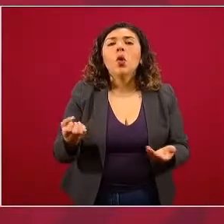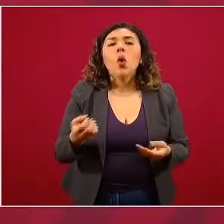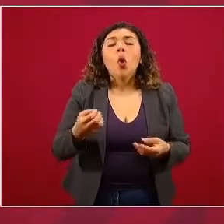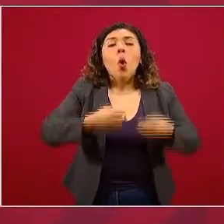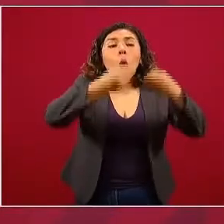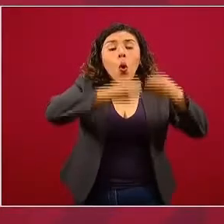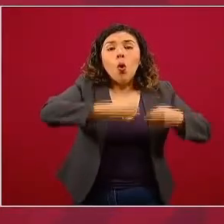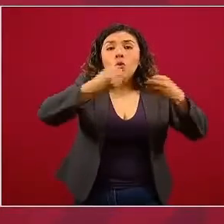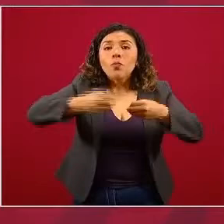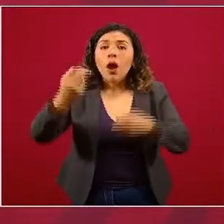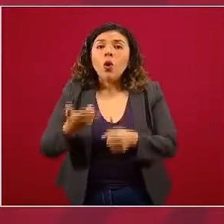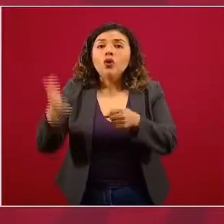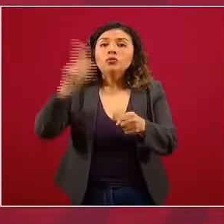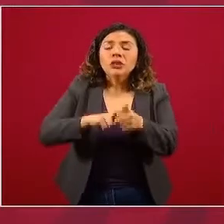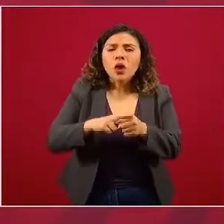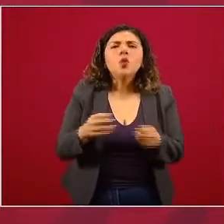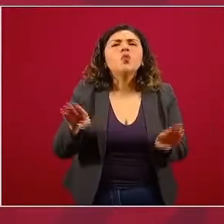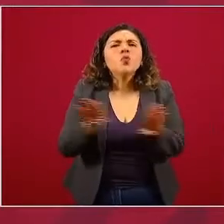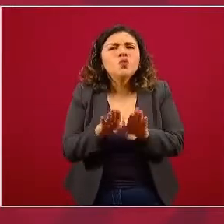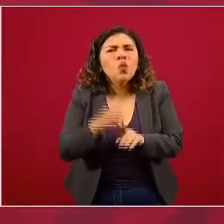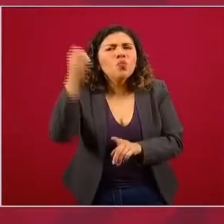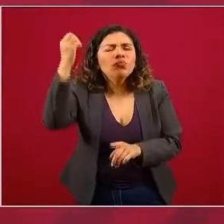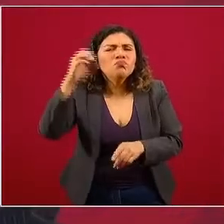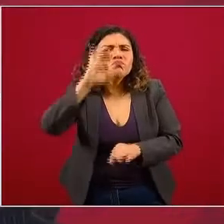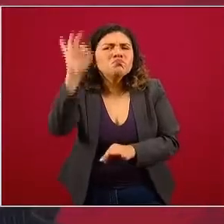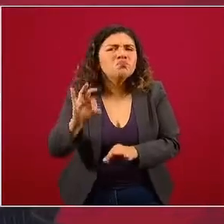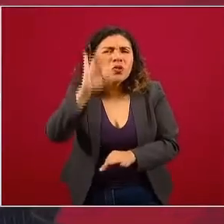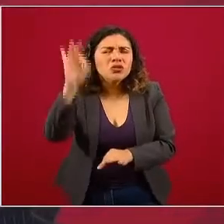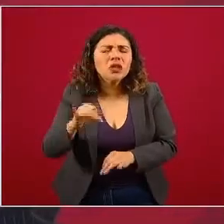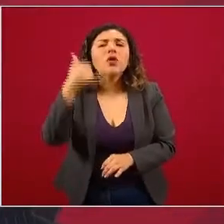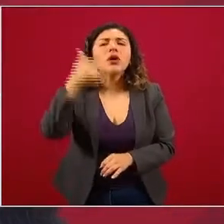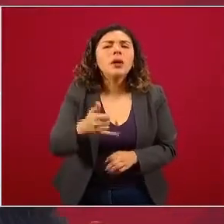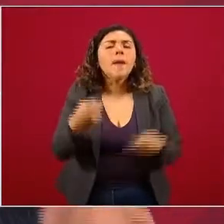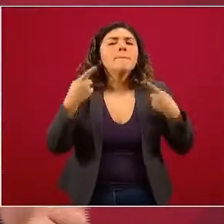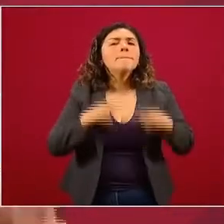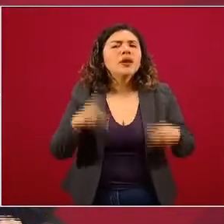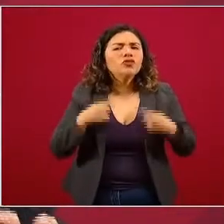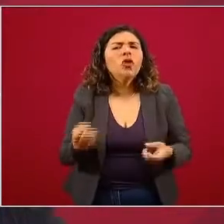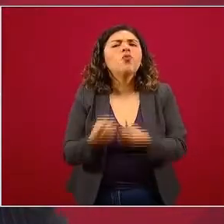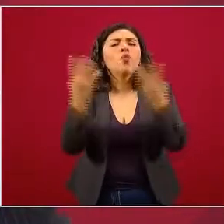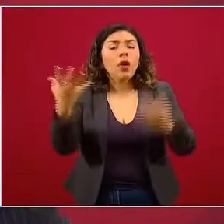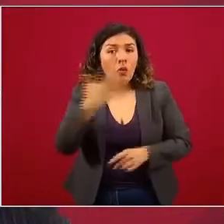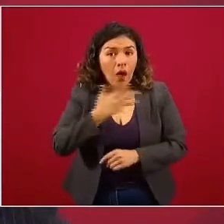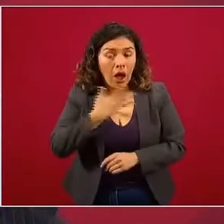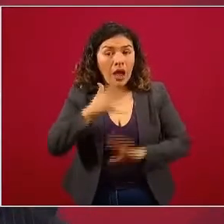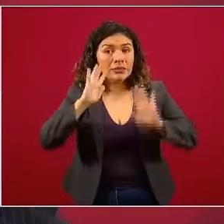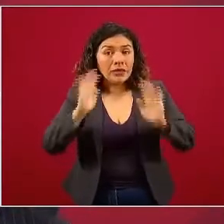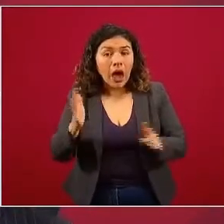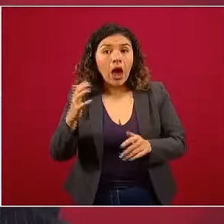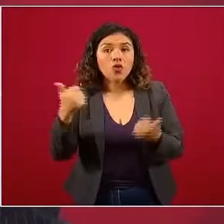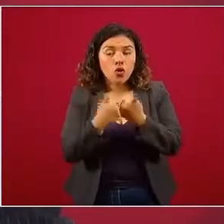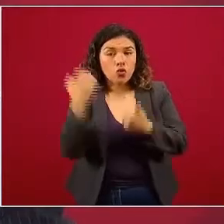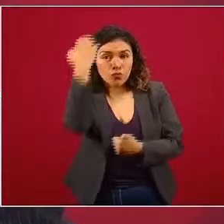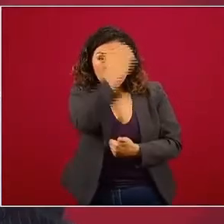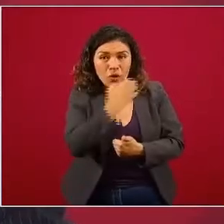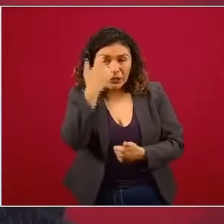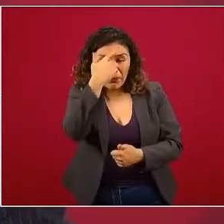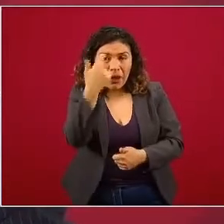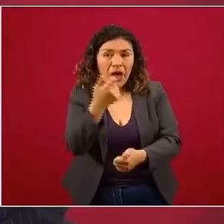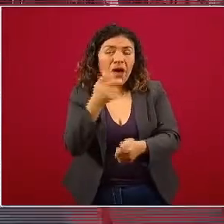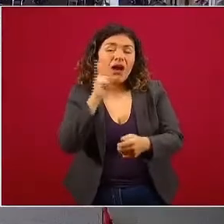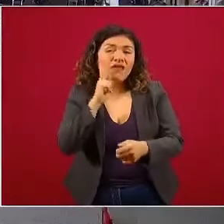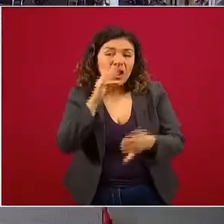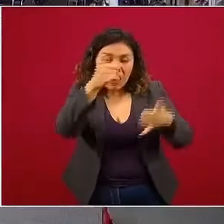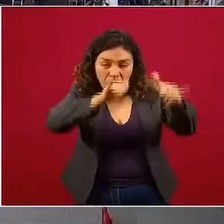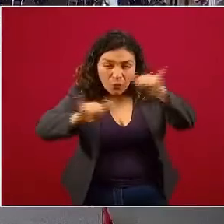de ocupación de los hospitales y la proporción de personas que, habiéndoseles tomado una muestra para